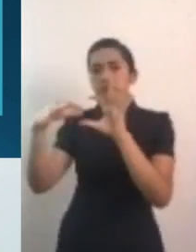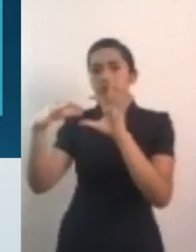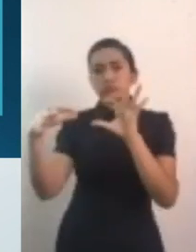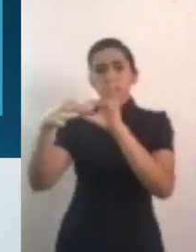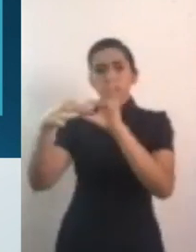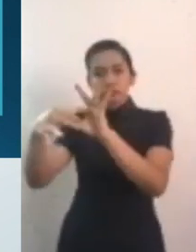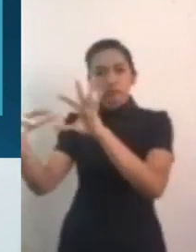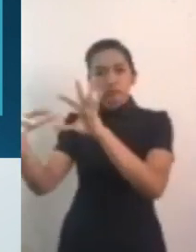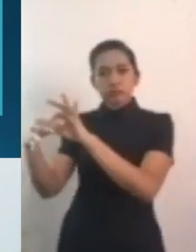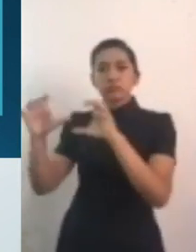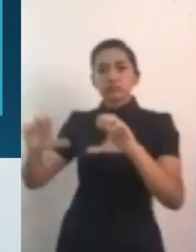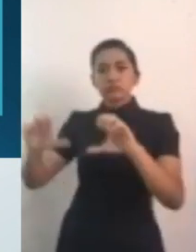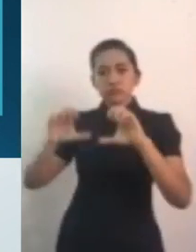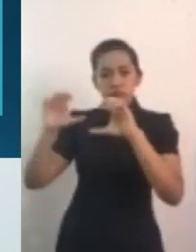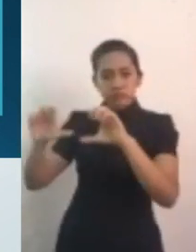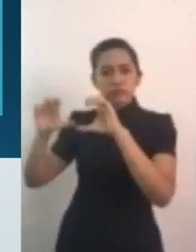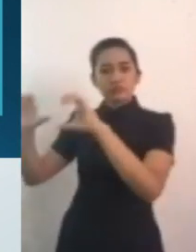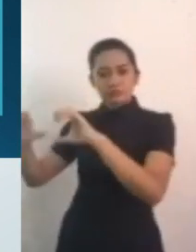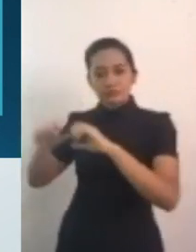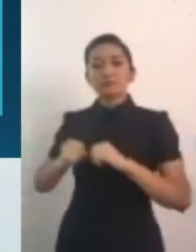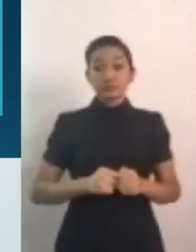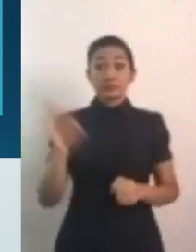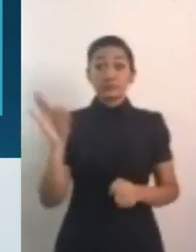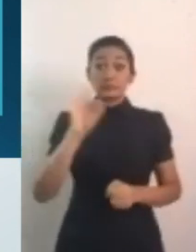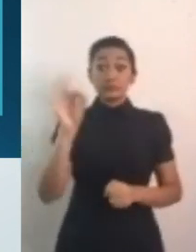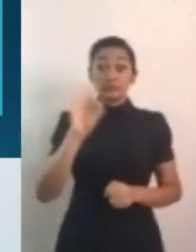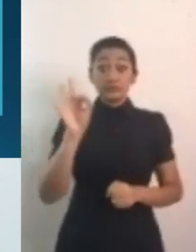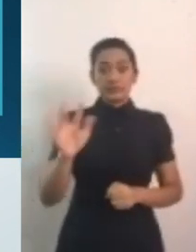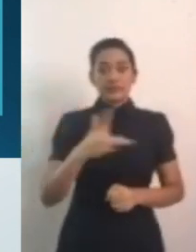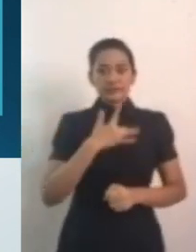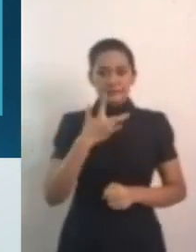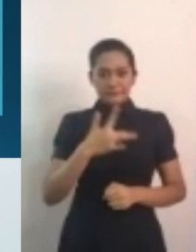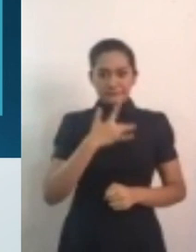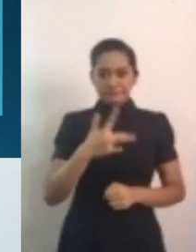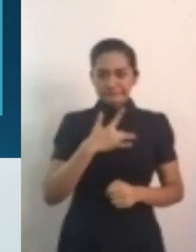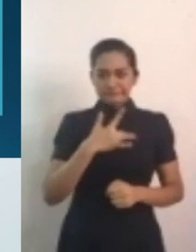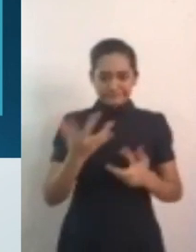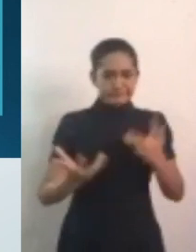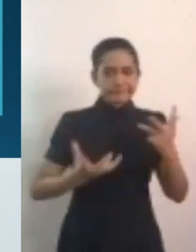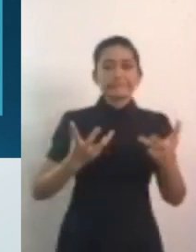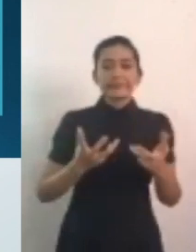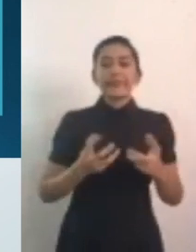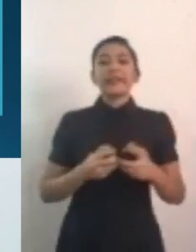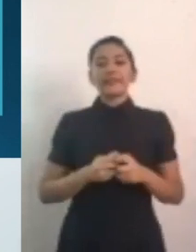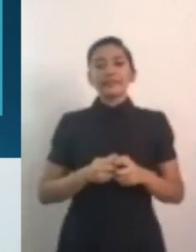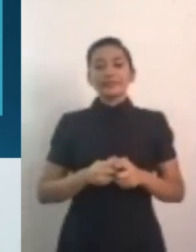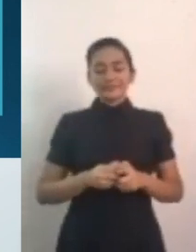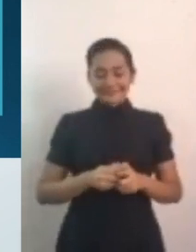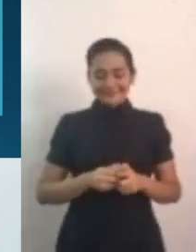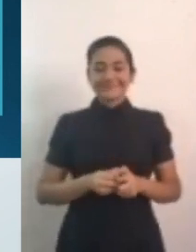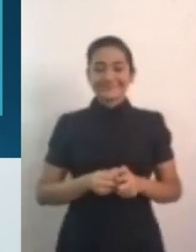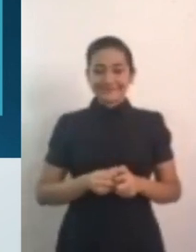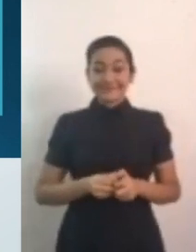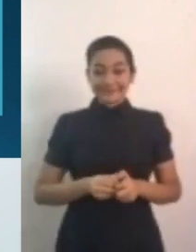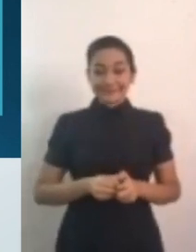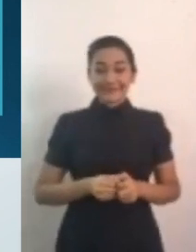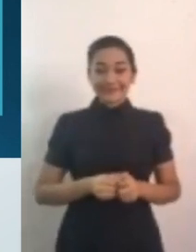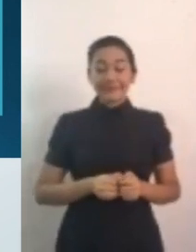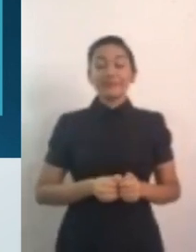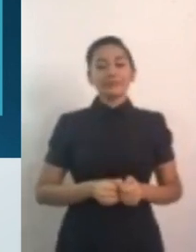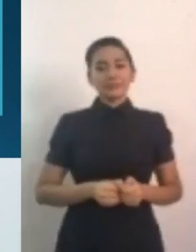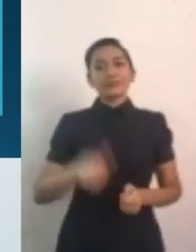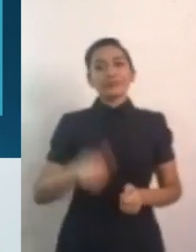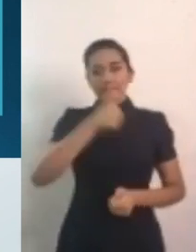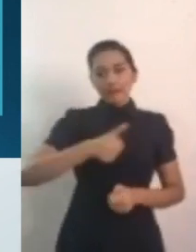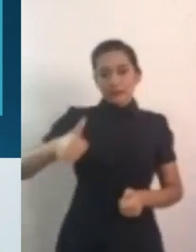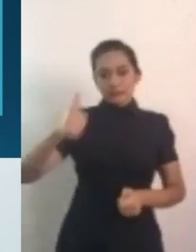menos intentar una serie de soluciones parciales a esta situación y esto también nos fortalece